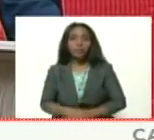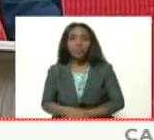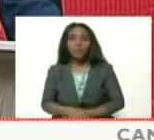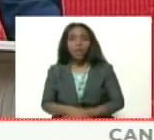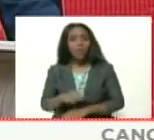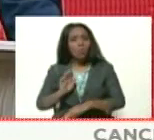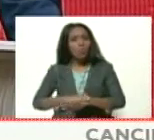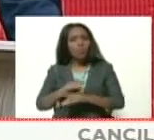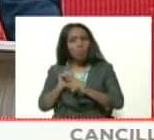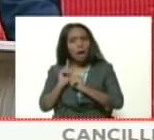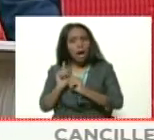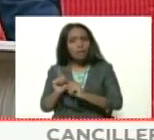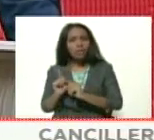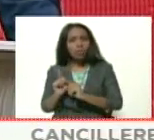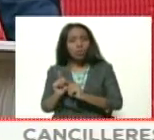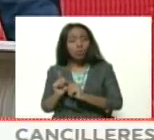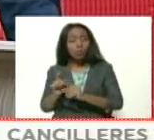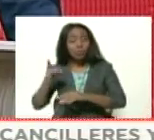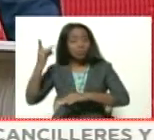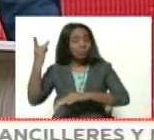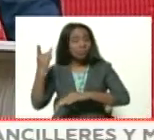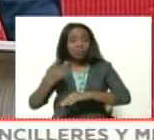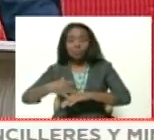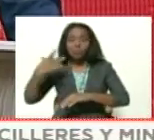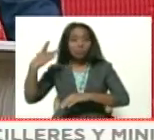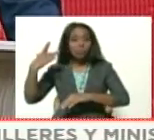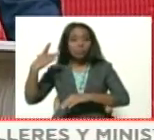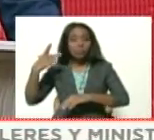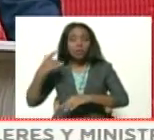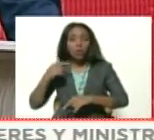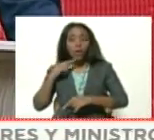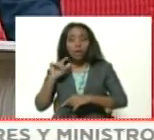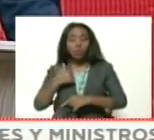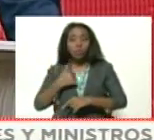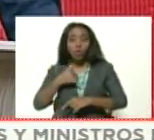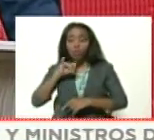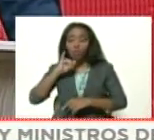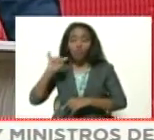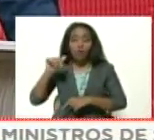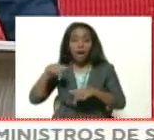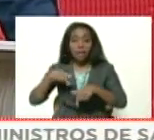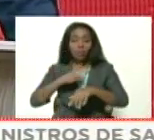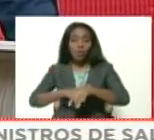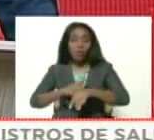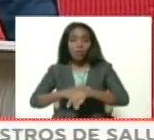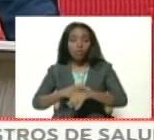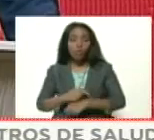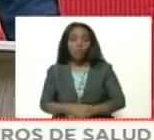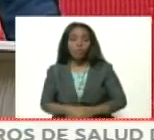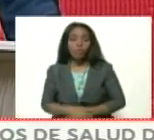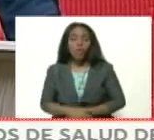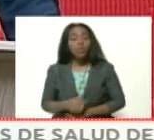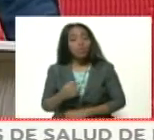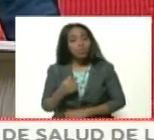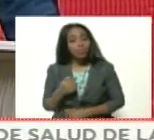eso, por la gravedad de lo que estoy denunciando en este momento, es